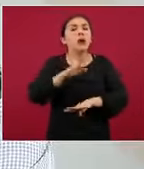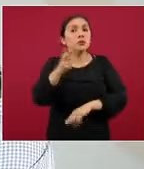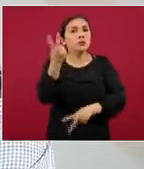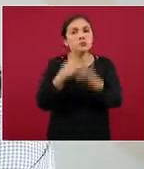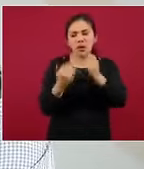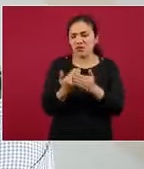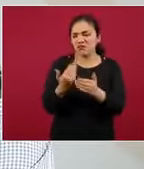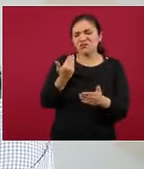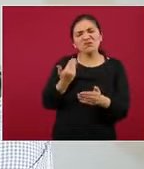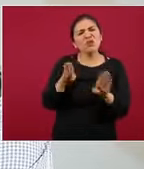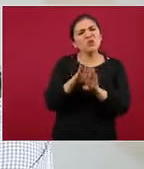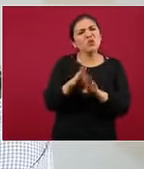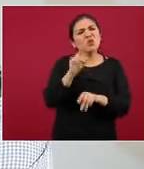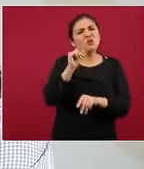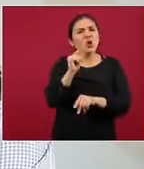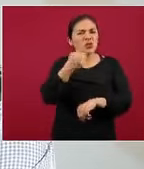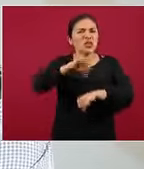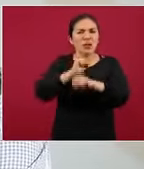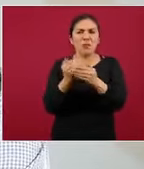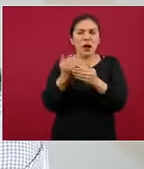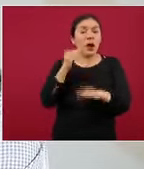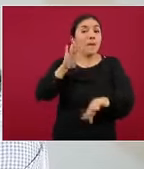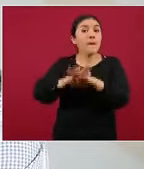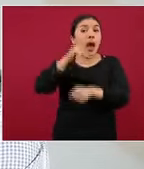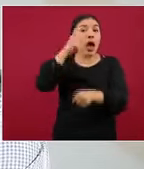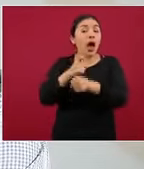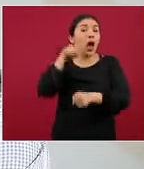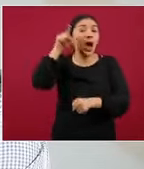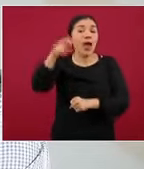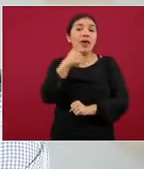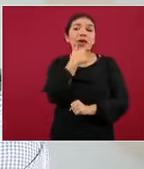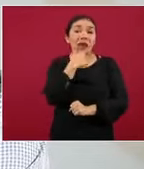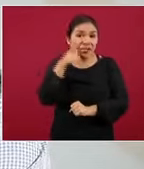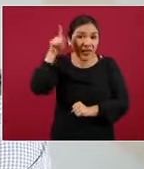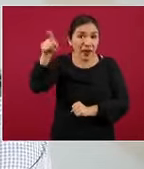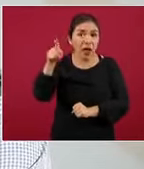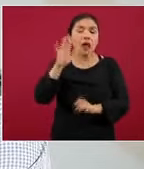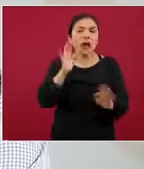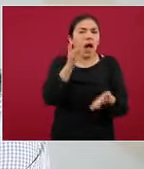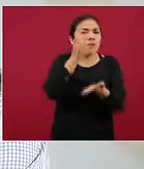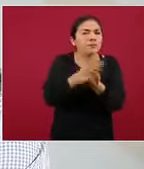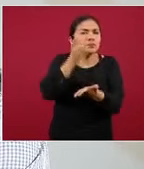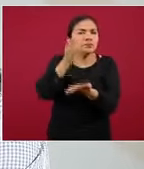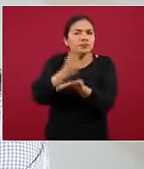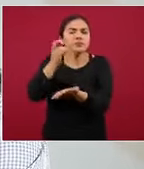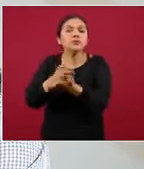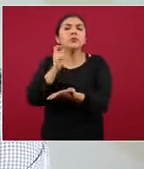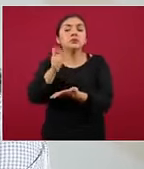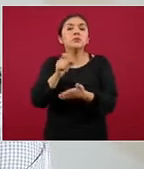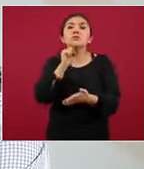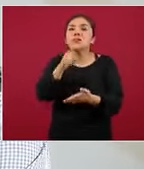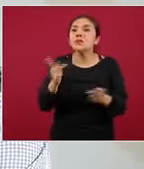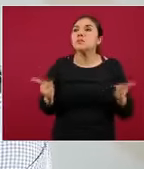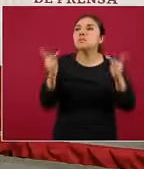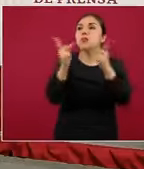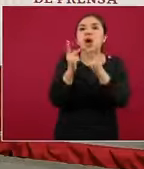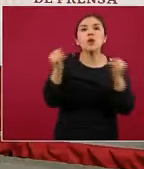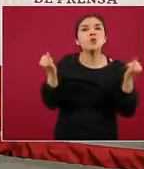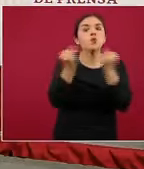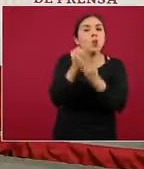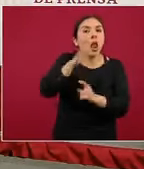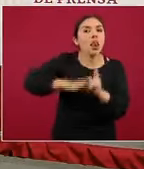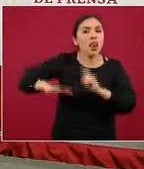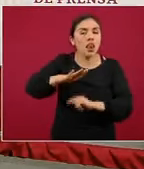las últimas semanas, sobre todo en las regiones de Inglaterra, en donde se identificó la misma. Se